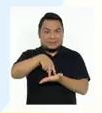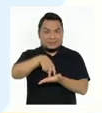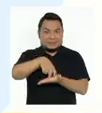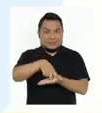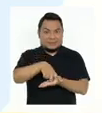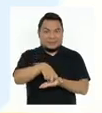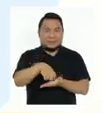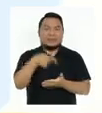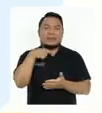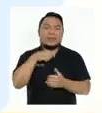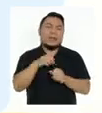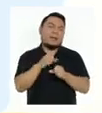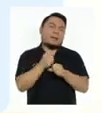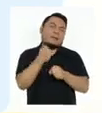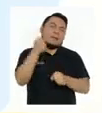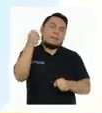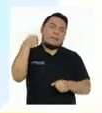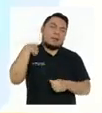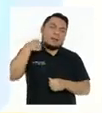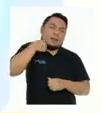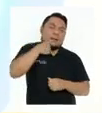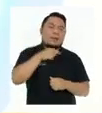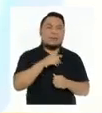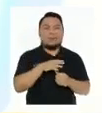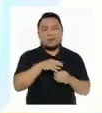Estiro el brazo, vamos.